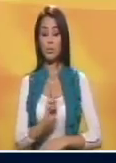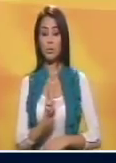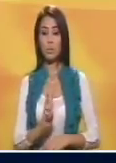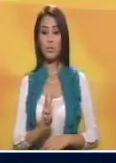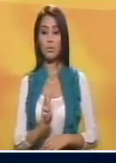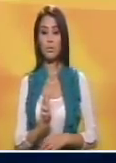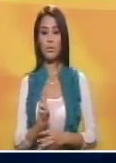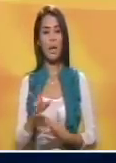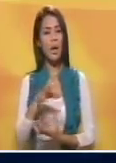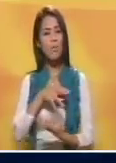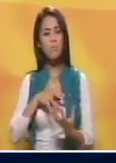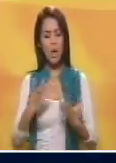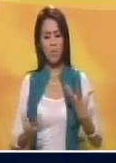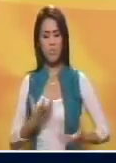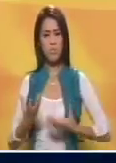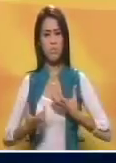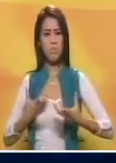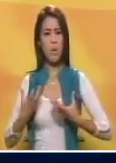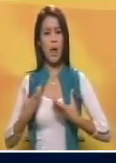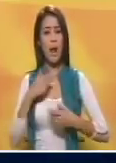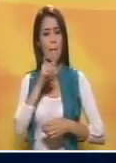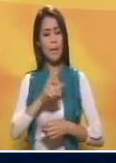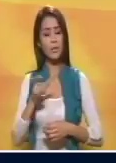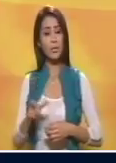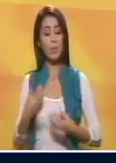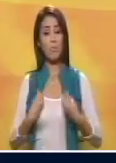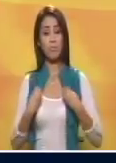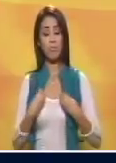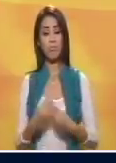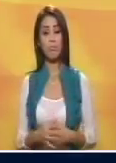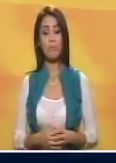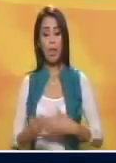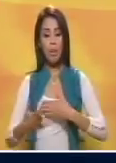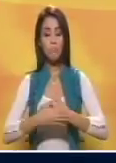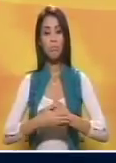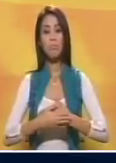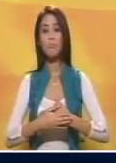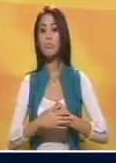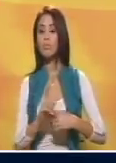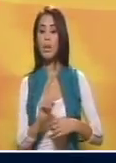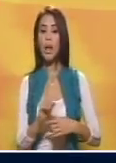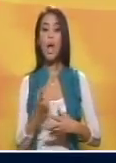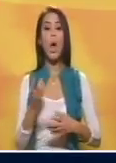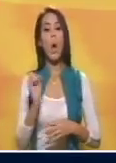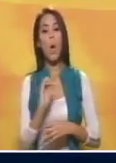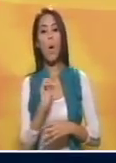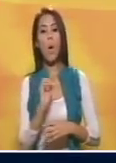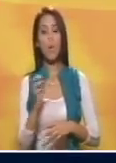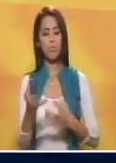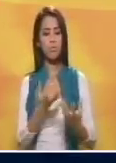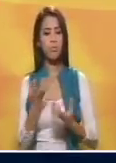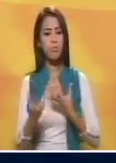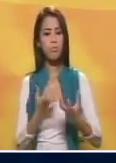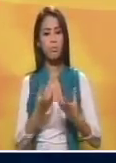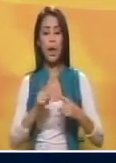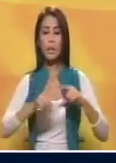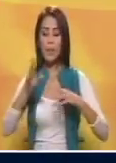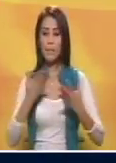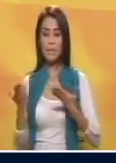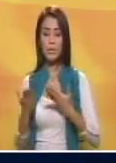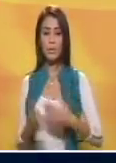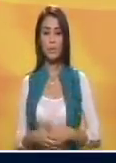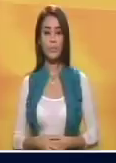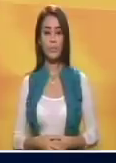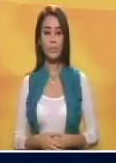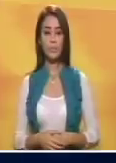se quemara más gente viva, de que no se trancaran las calles, de que no se quemaran servicios esenciales, de que no se impusieran sanciones a